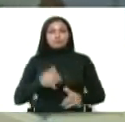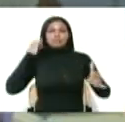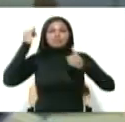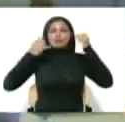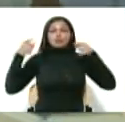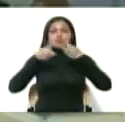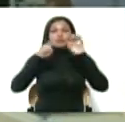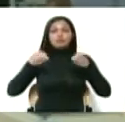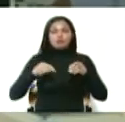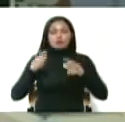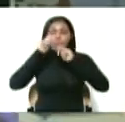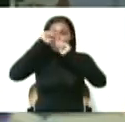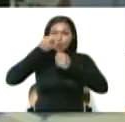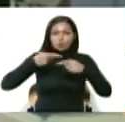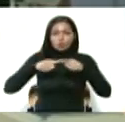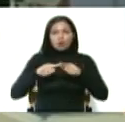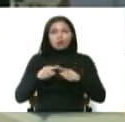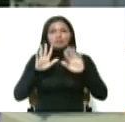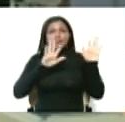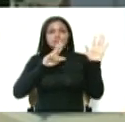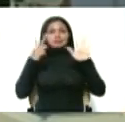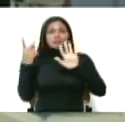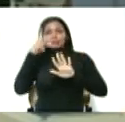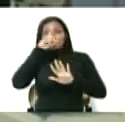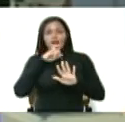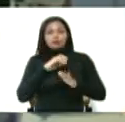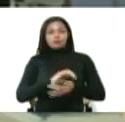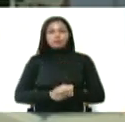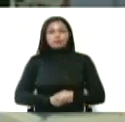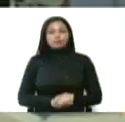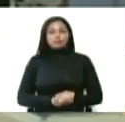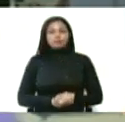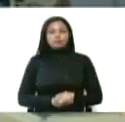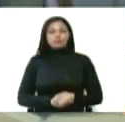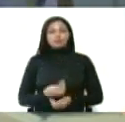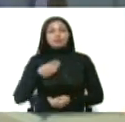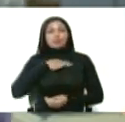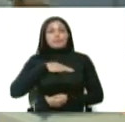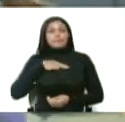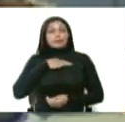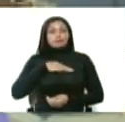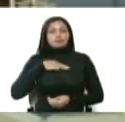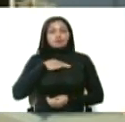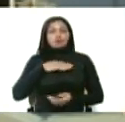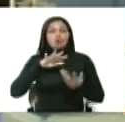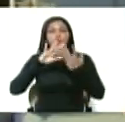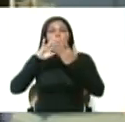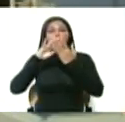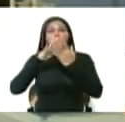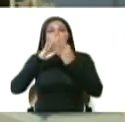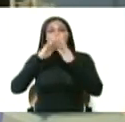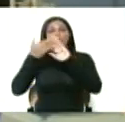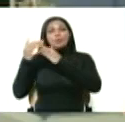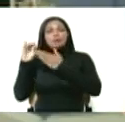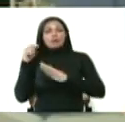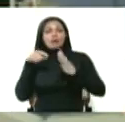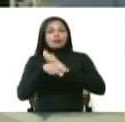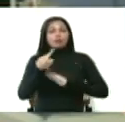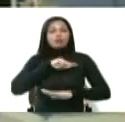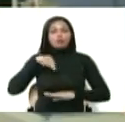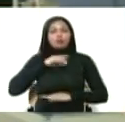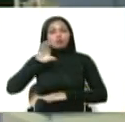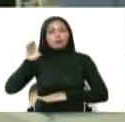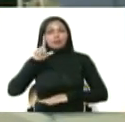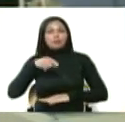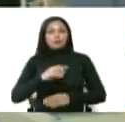celebrando, conmemorando estos 17 años de la misión Barrio Adentro aquí en nuestro